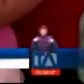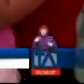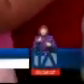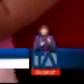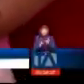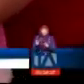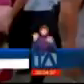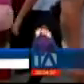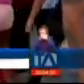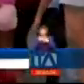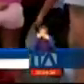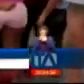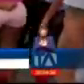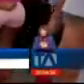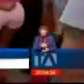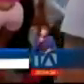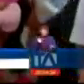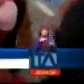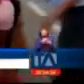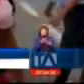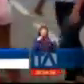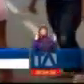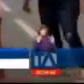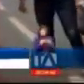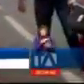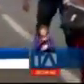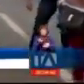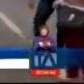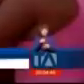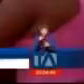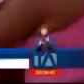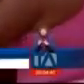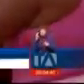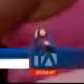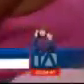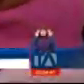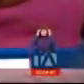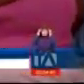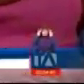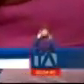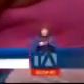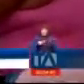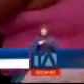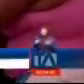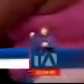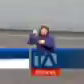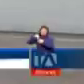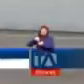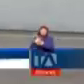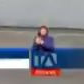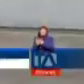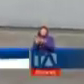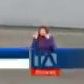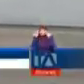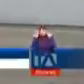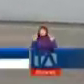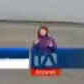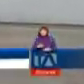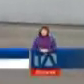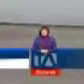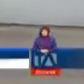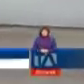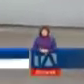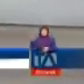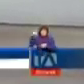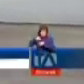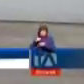de confusión. Llegaban familiares de los internos preocupados, sin saber lo que ocurría con los suyos. Los hechos suscitados en el